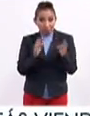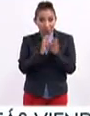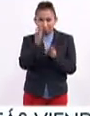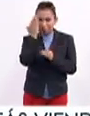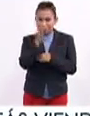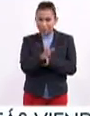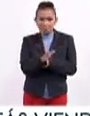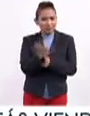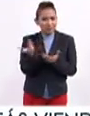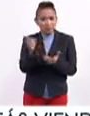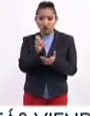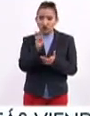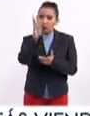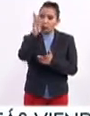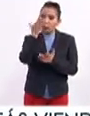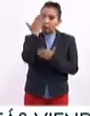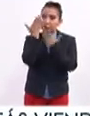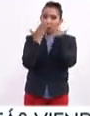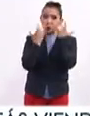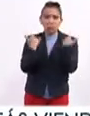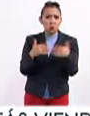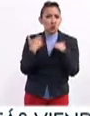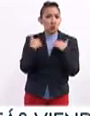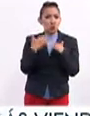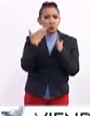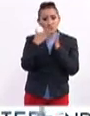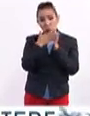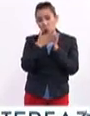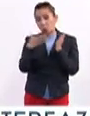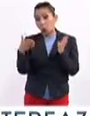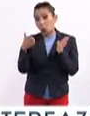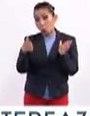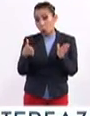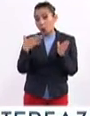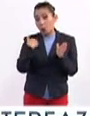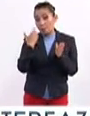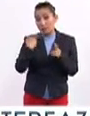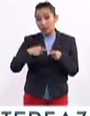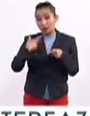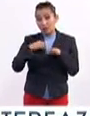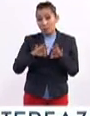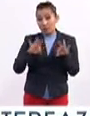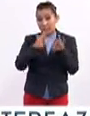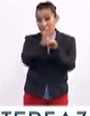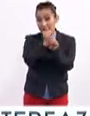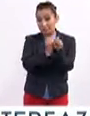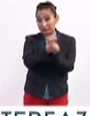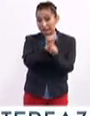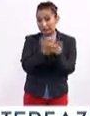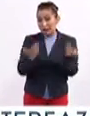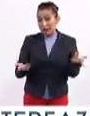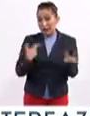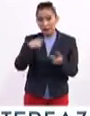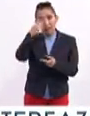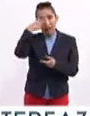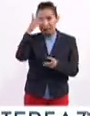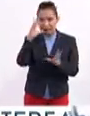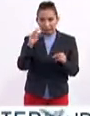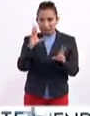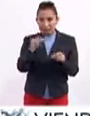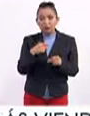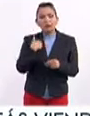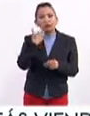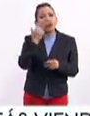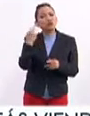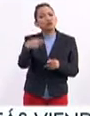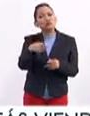Sabemos que pues doctorarse es una etapa fundamental en la vida de un investigador y que pues no es nada fácil. Quisiera